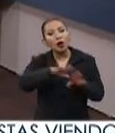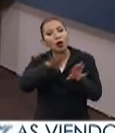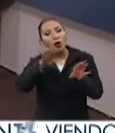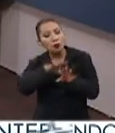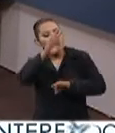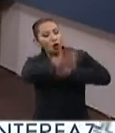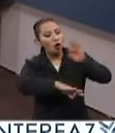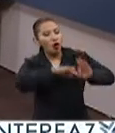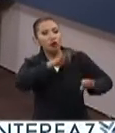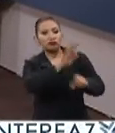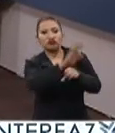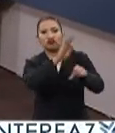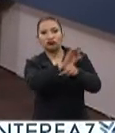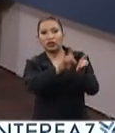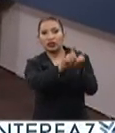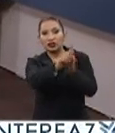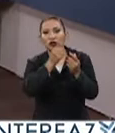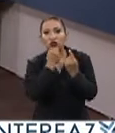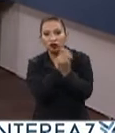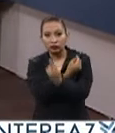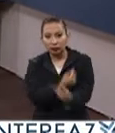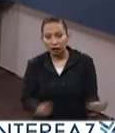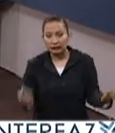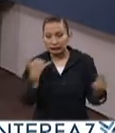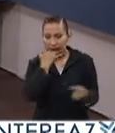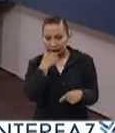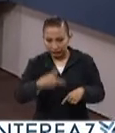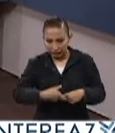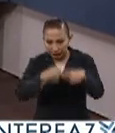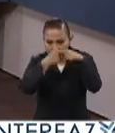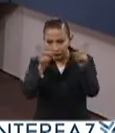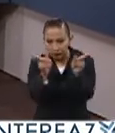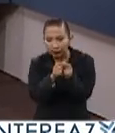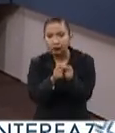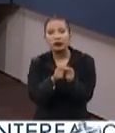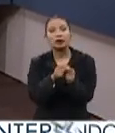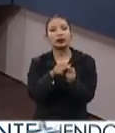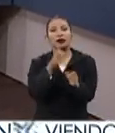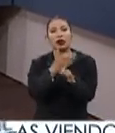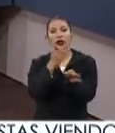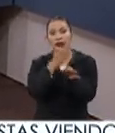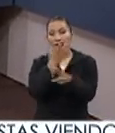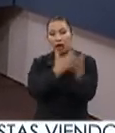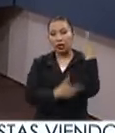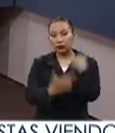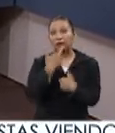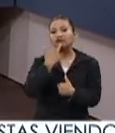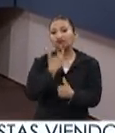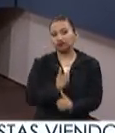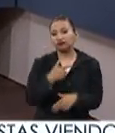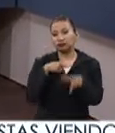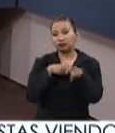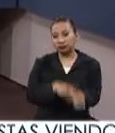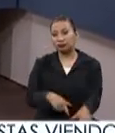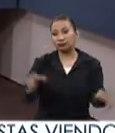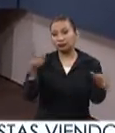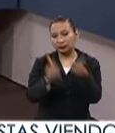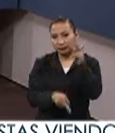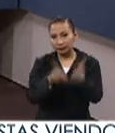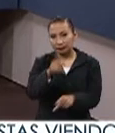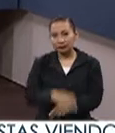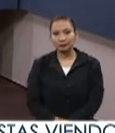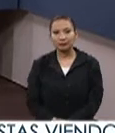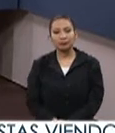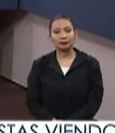cómo salvaguardar estos derechos. Si nos permite, vamos a hacer una breve pausa y regresando del corte seguimos